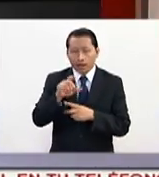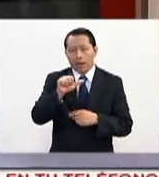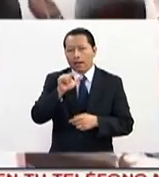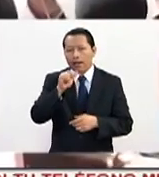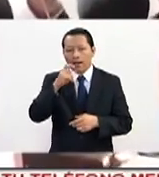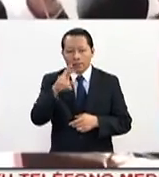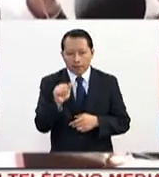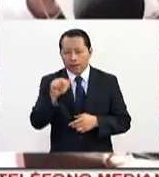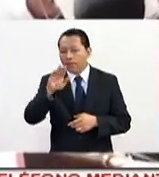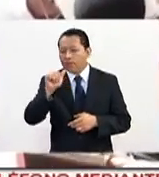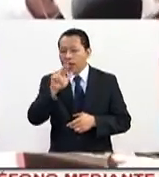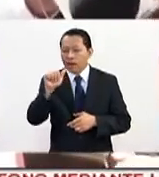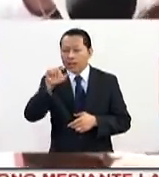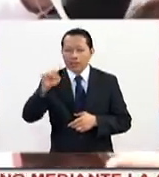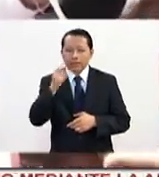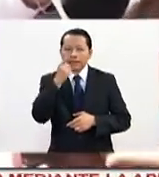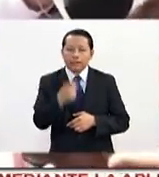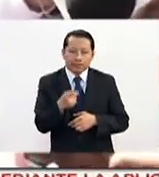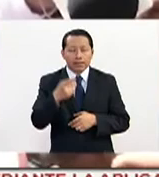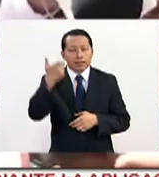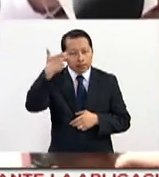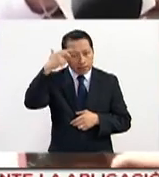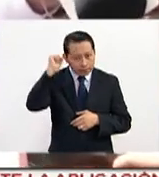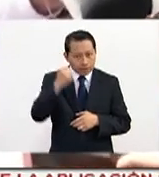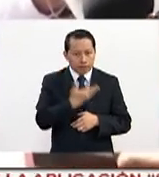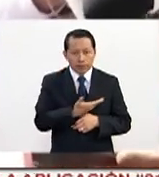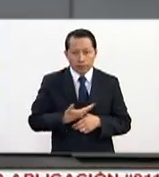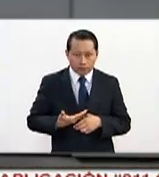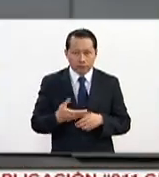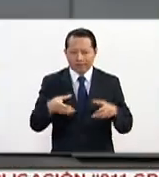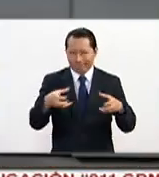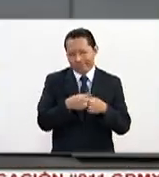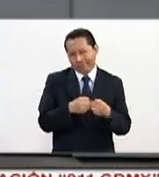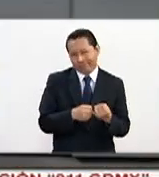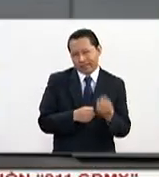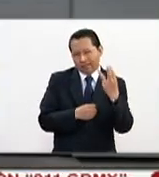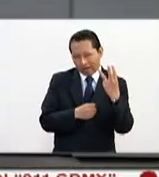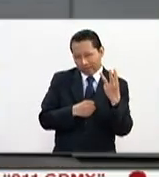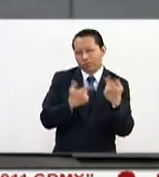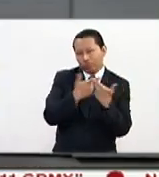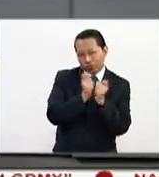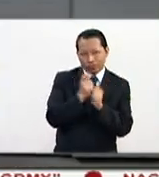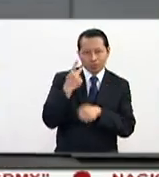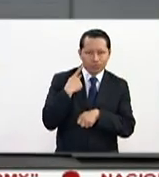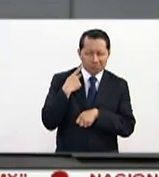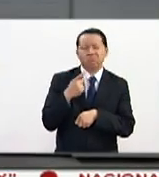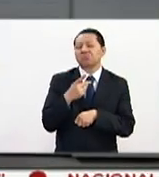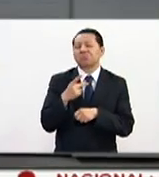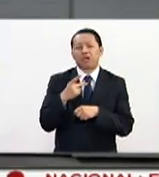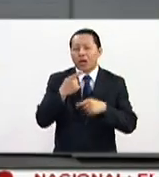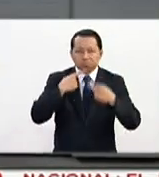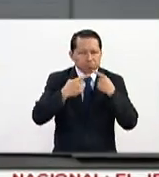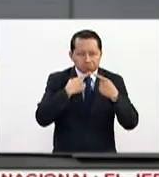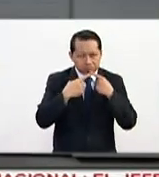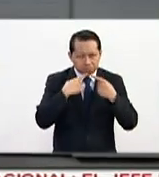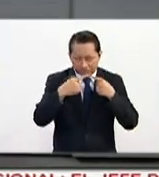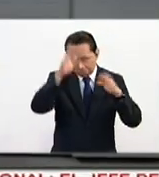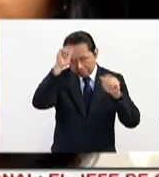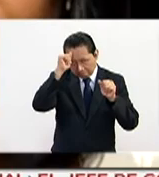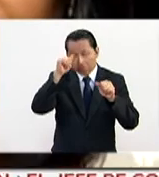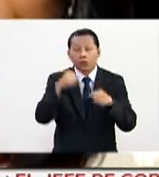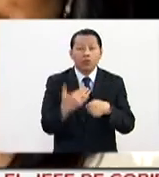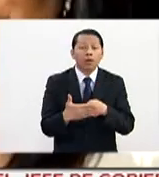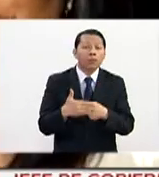Alejandra Barrales, dijo que la elección del candidato a la presidencia del Frente Ciudadano por México será democrática. Anunció que el